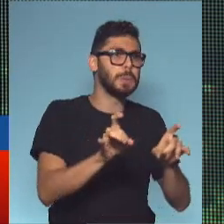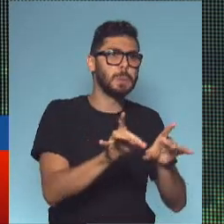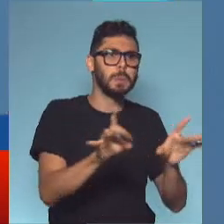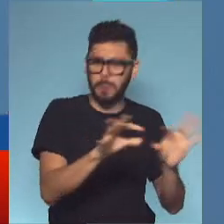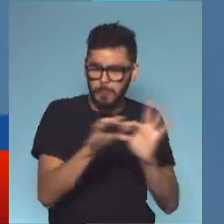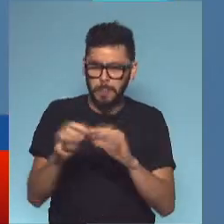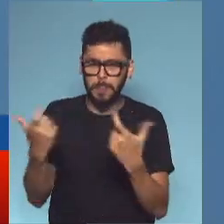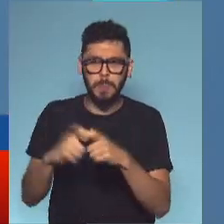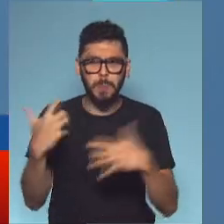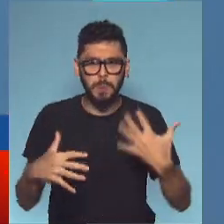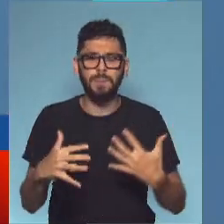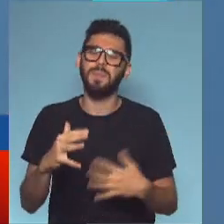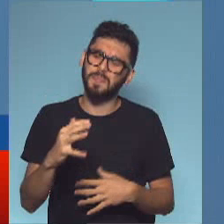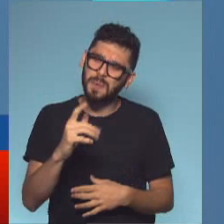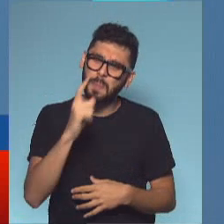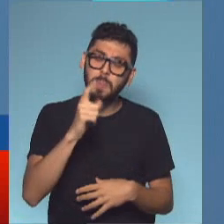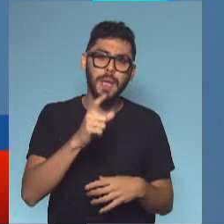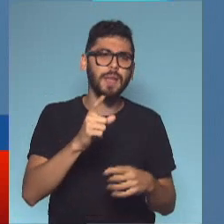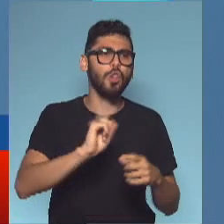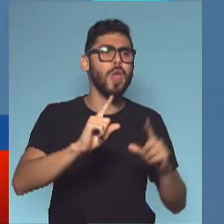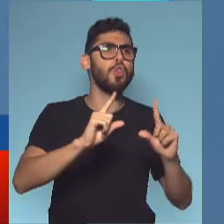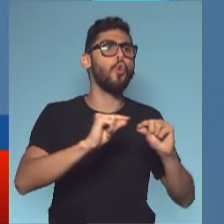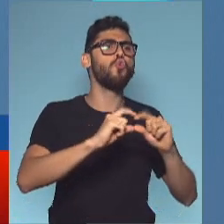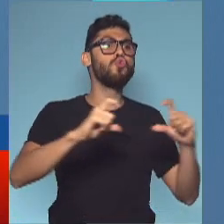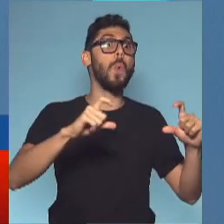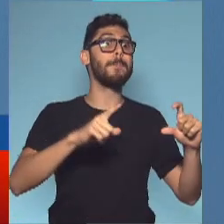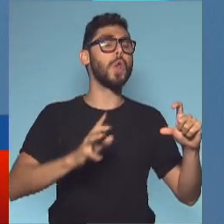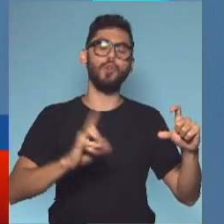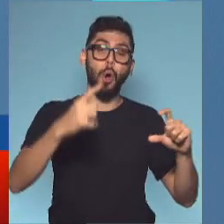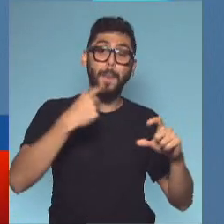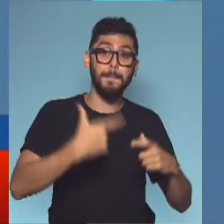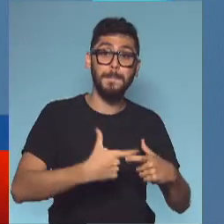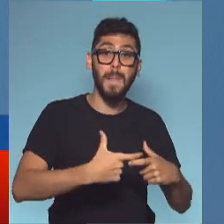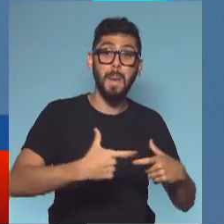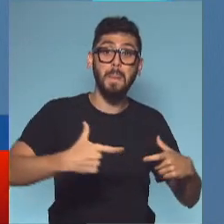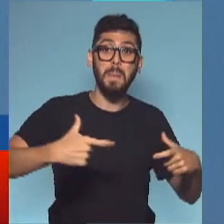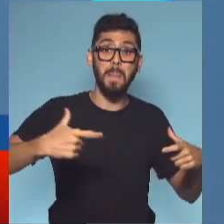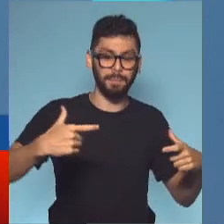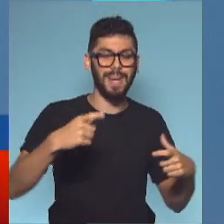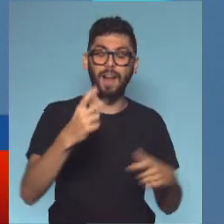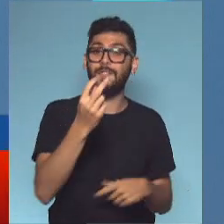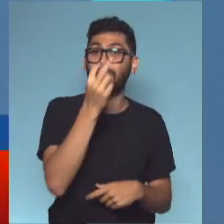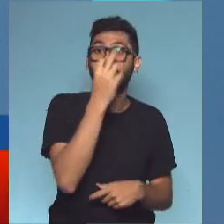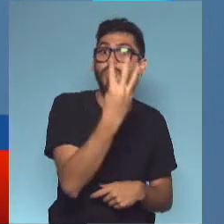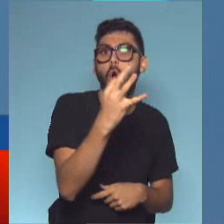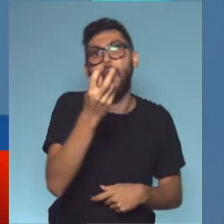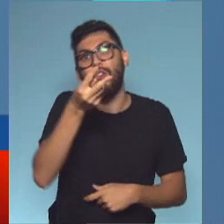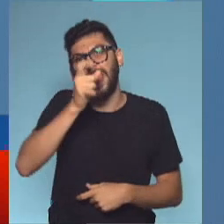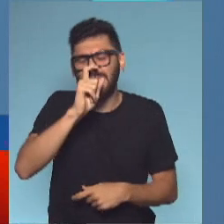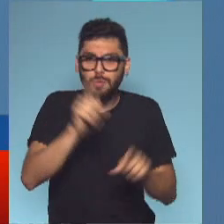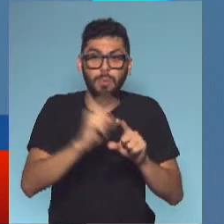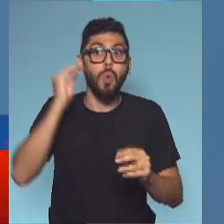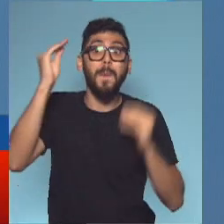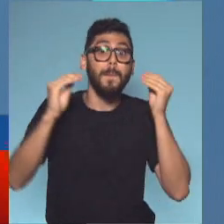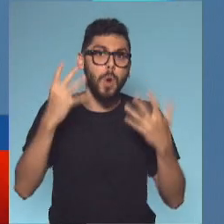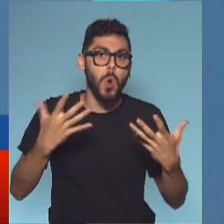está relacionado a una tendencia más que el número del día. Si no eran 27, eran 24, eran 25. Exacto. E igual la preocupación estaba. Exacto. Me